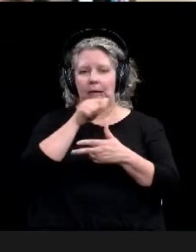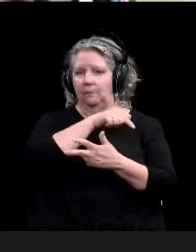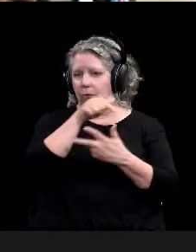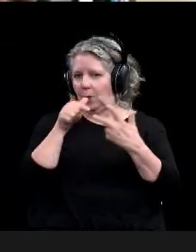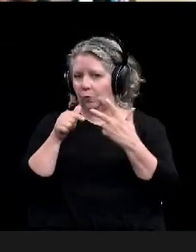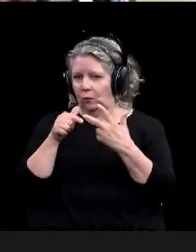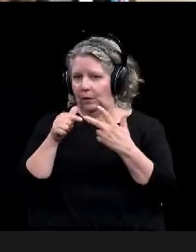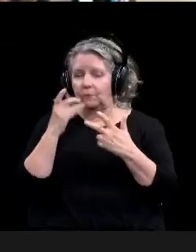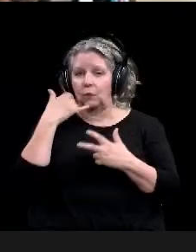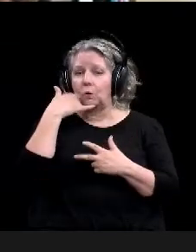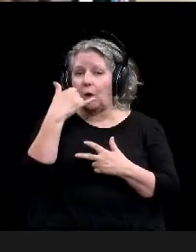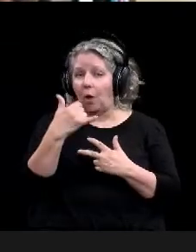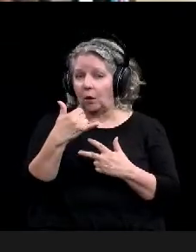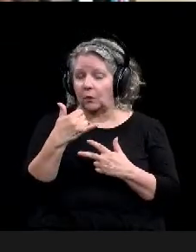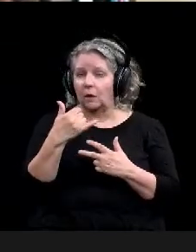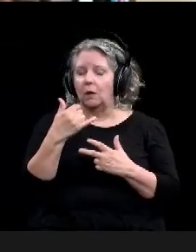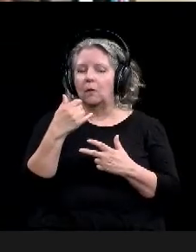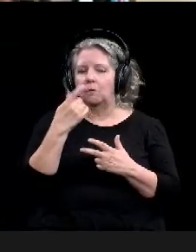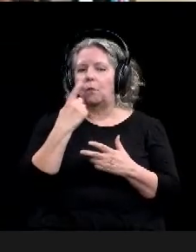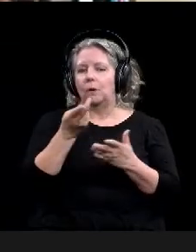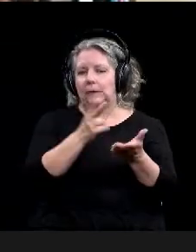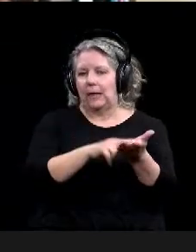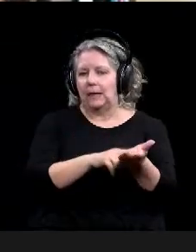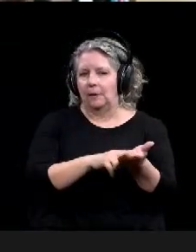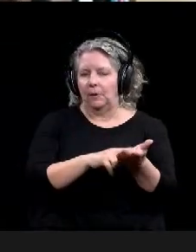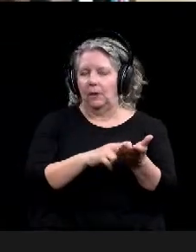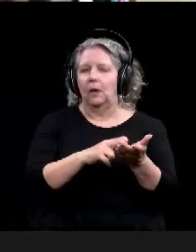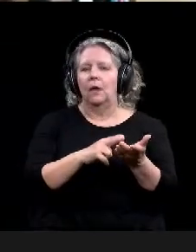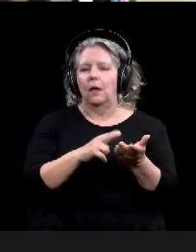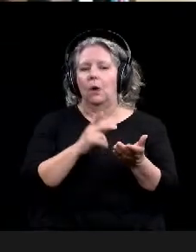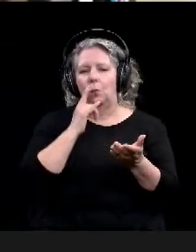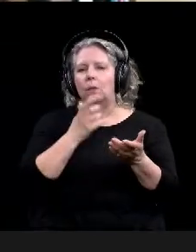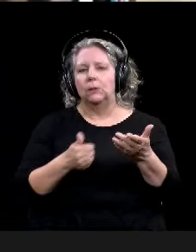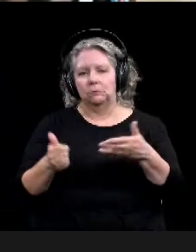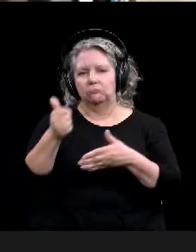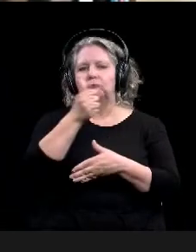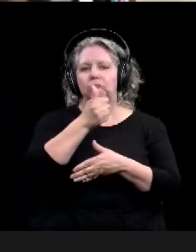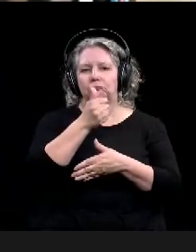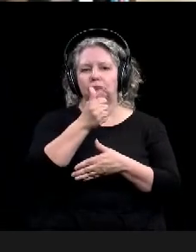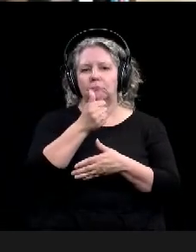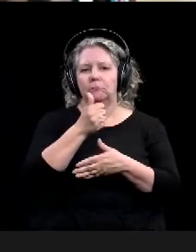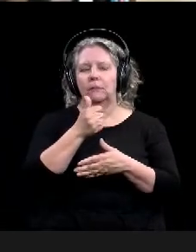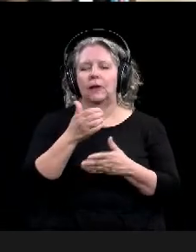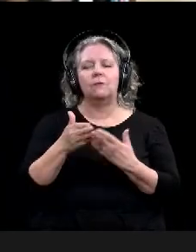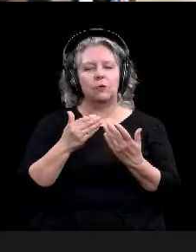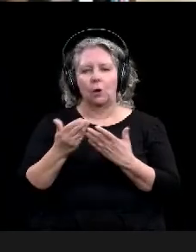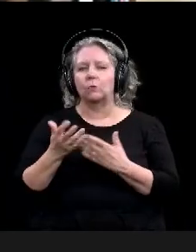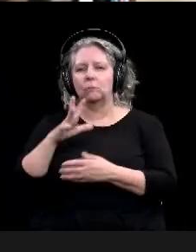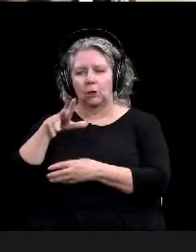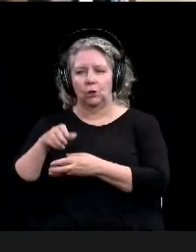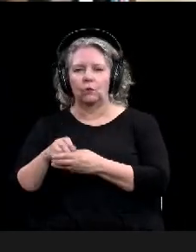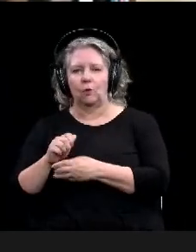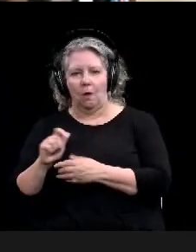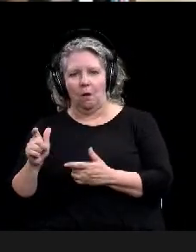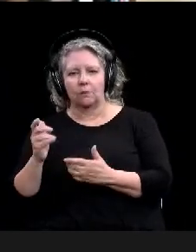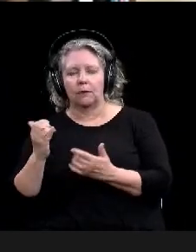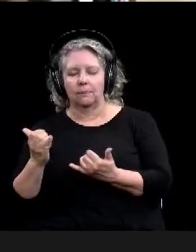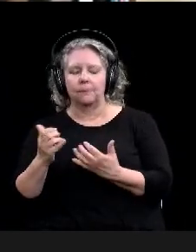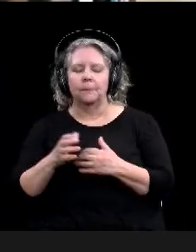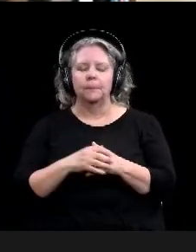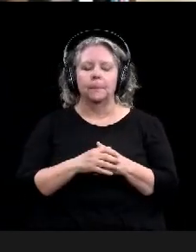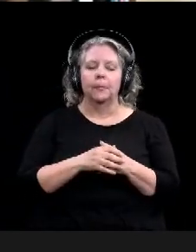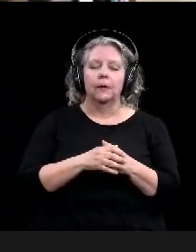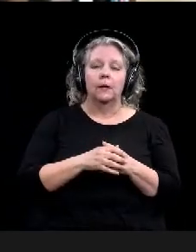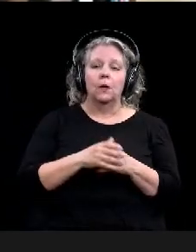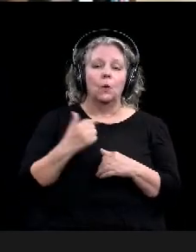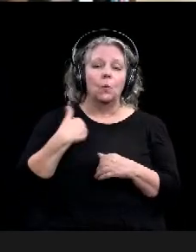usted tendrá la privilegia el privilegio de que se expande esta cita para usted